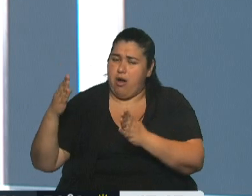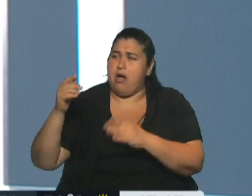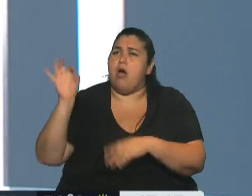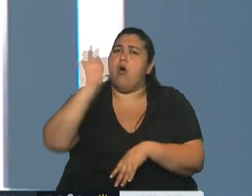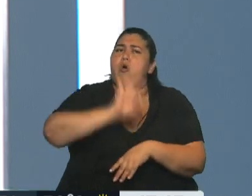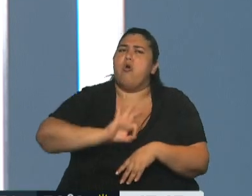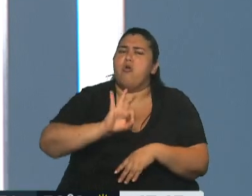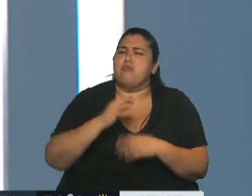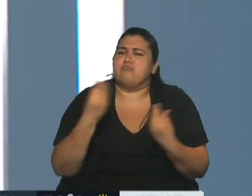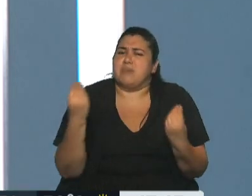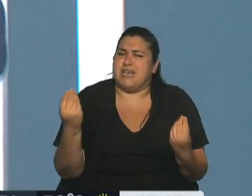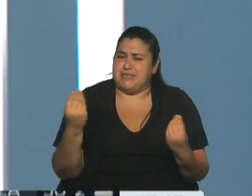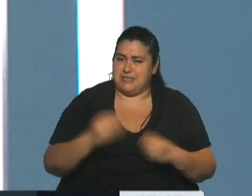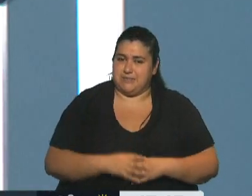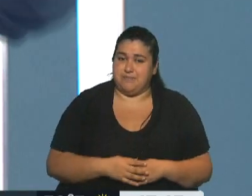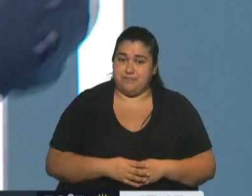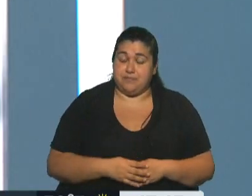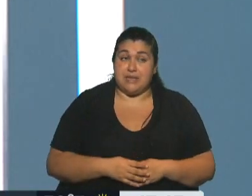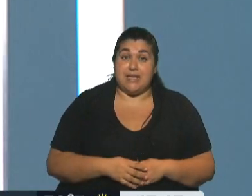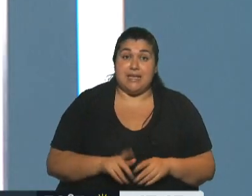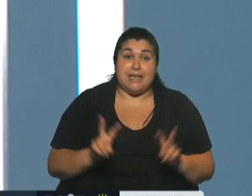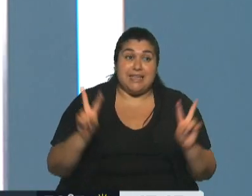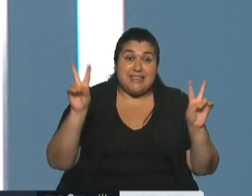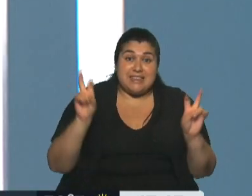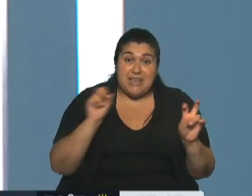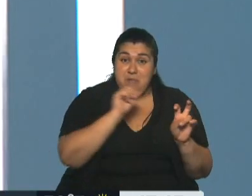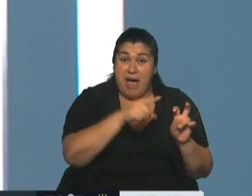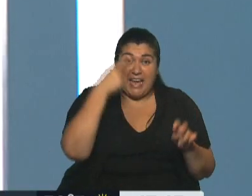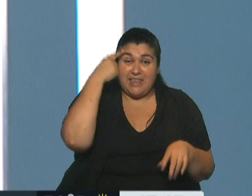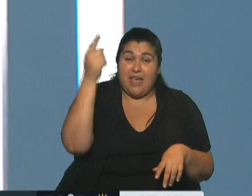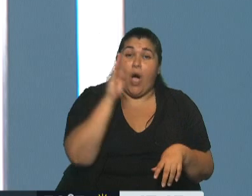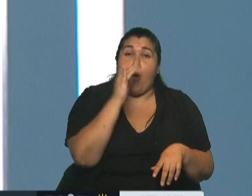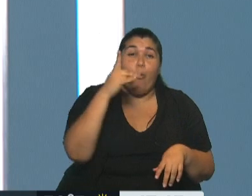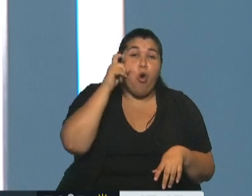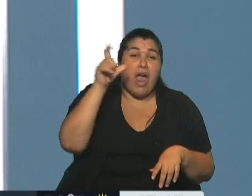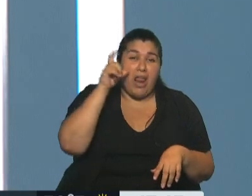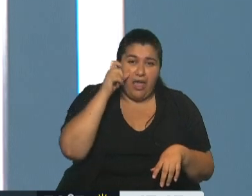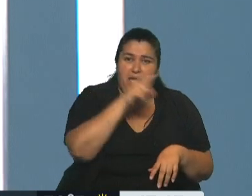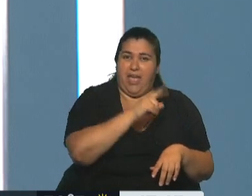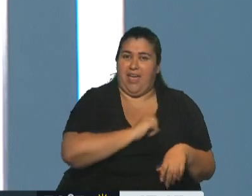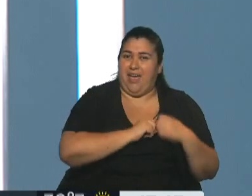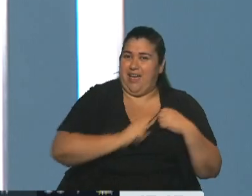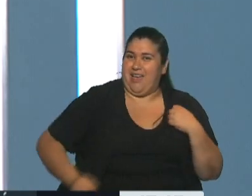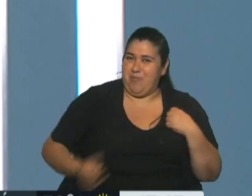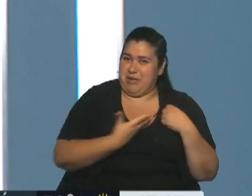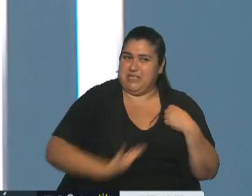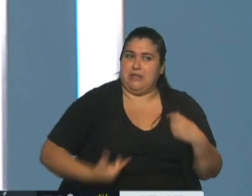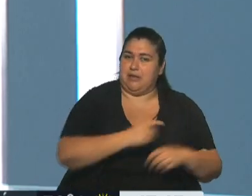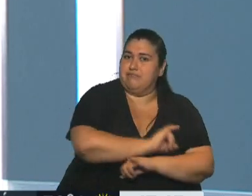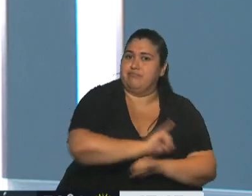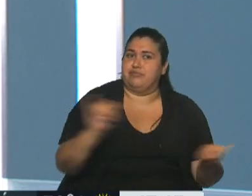que pasa es que ahí la narrativa de Bukele ha como contaminado todo. A ver, hay que diferenciar, las maras no son los